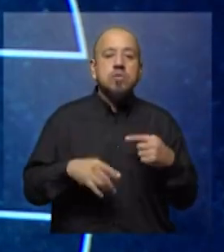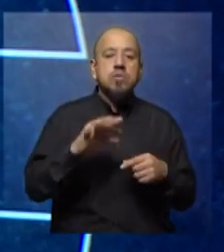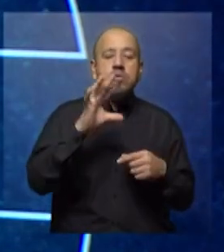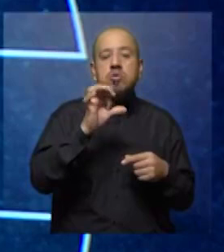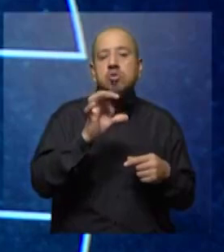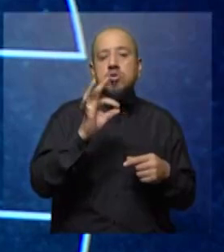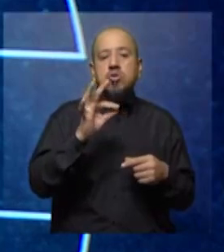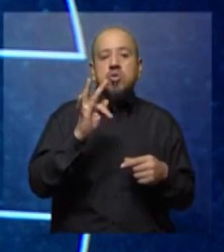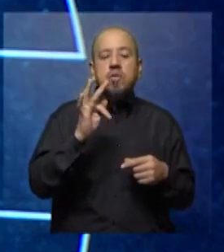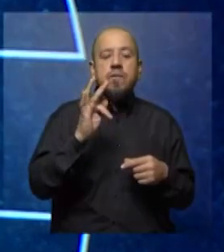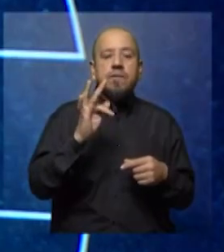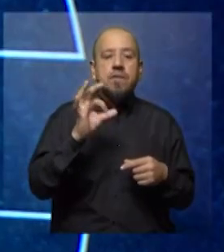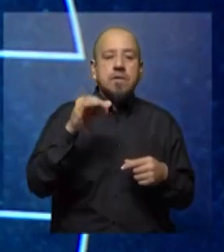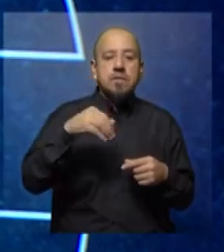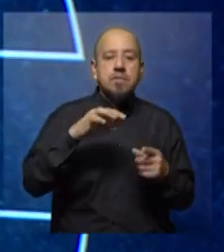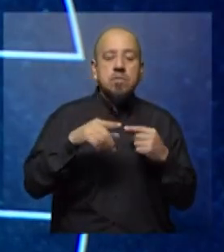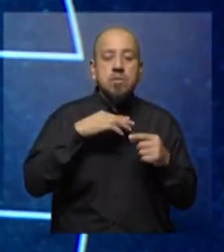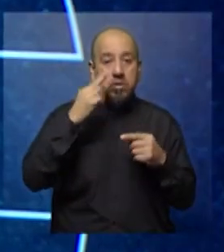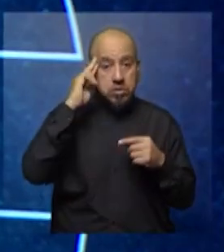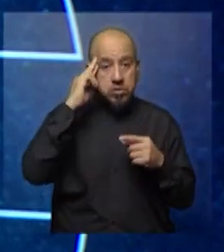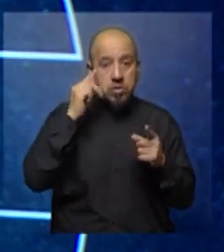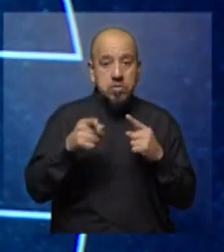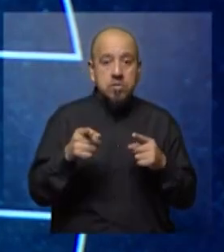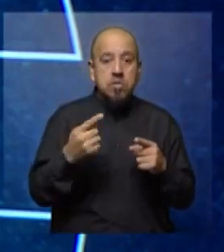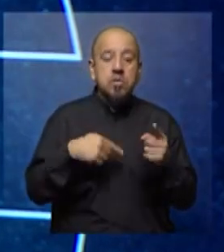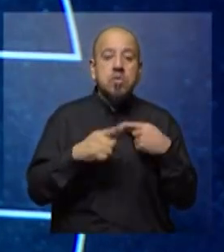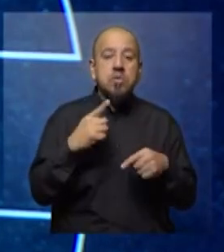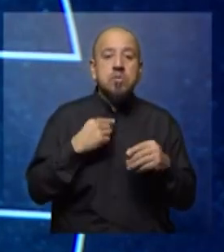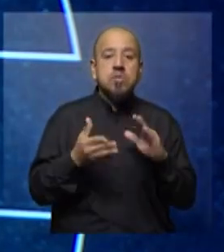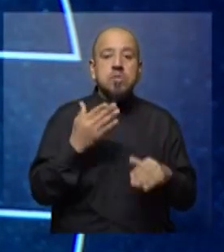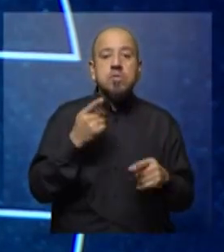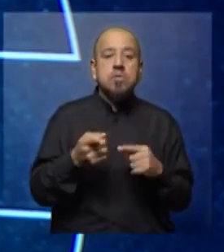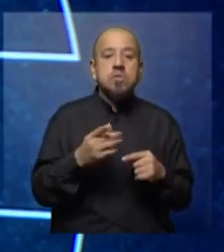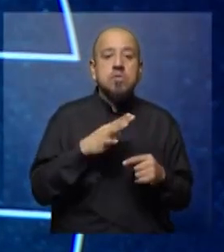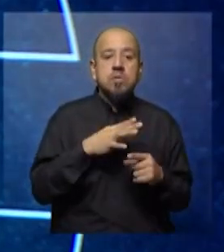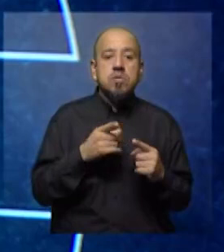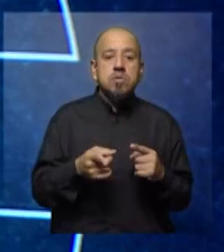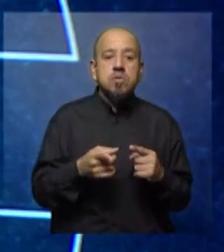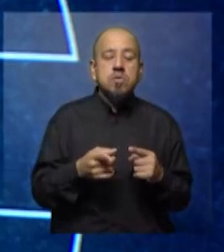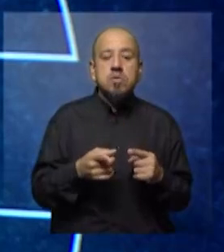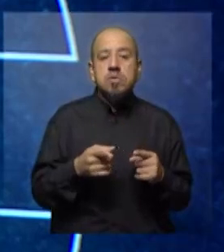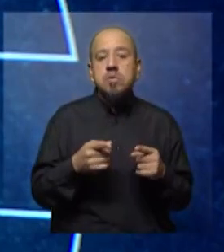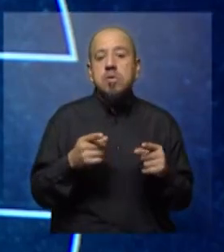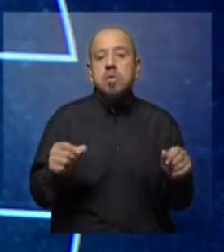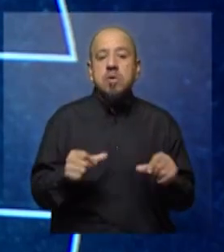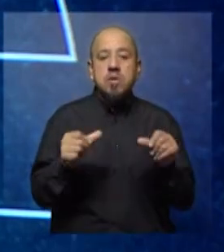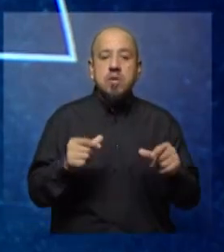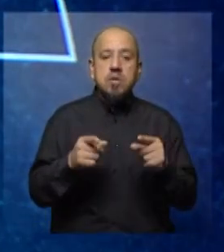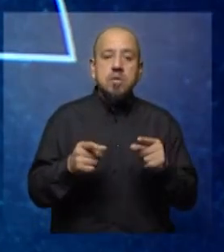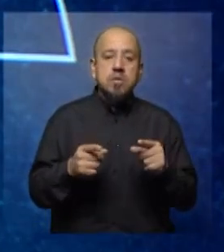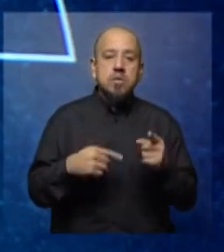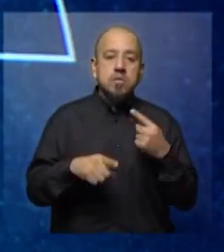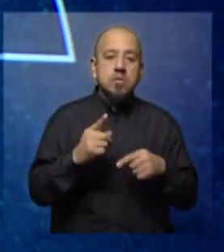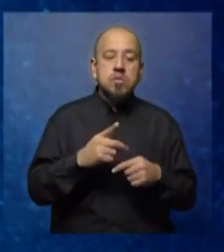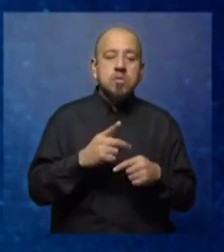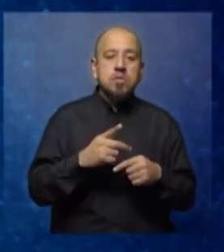en los que tenemos a caer cuando razonamos y en uno de los más estudiados y más analizados ha sido él el